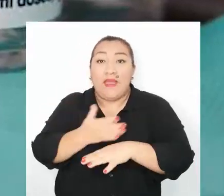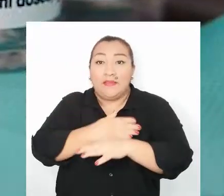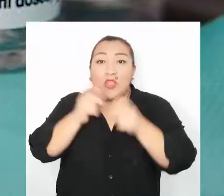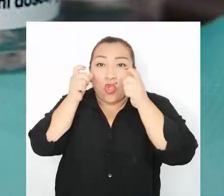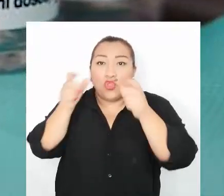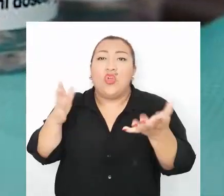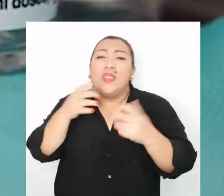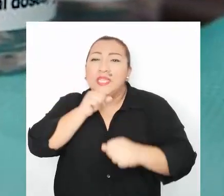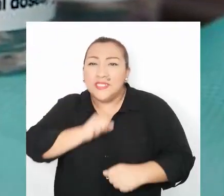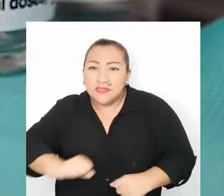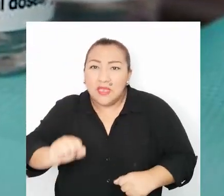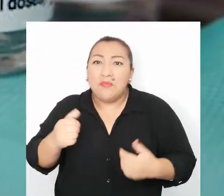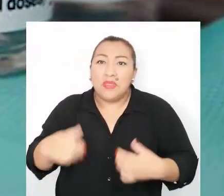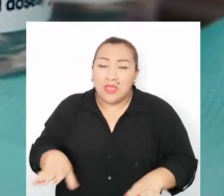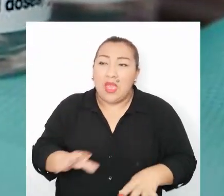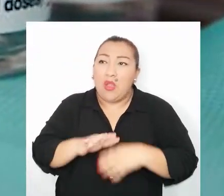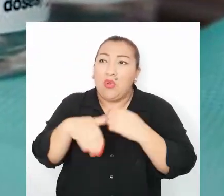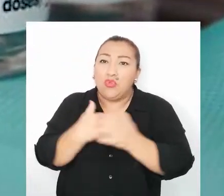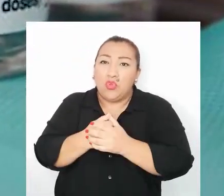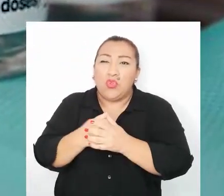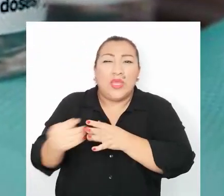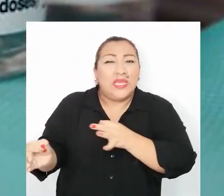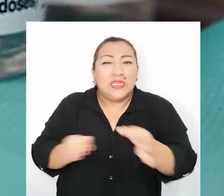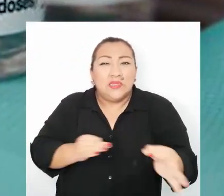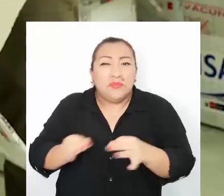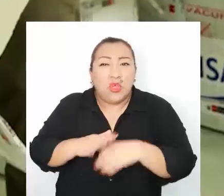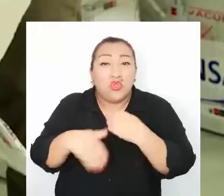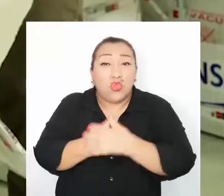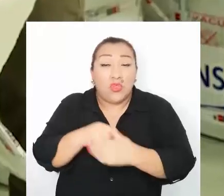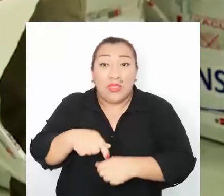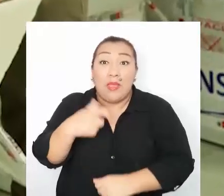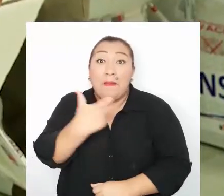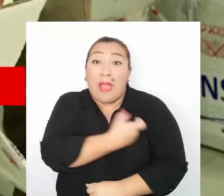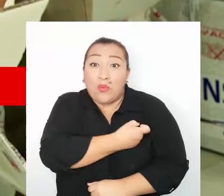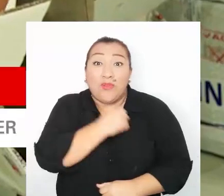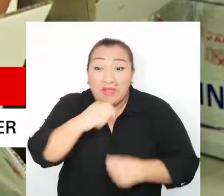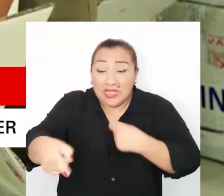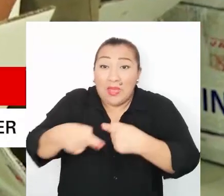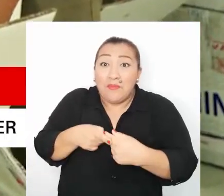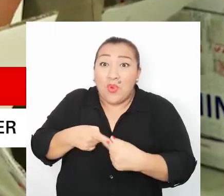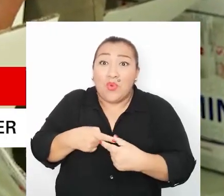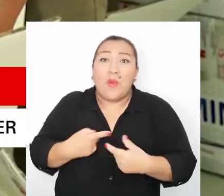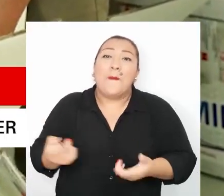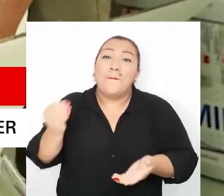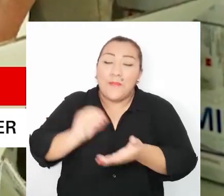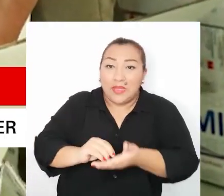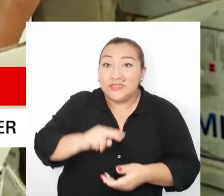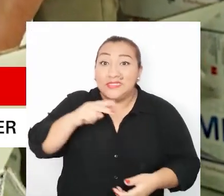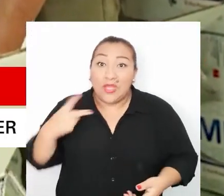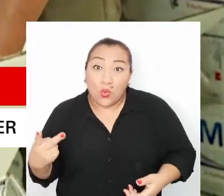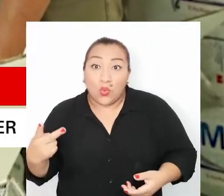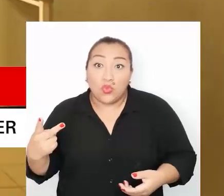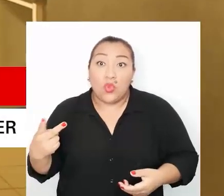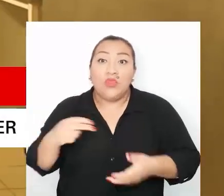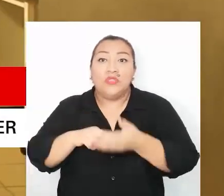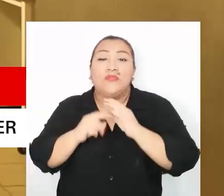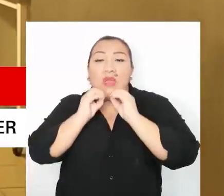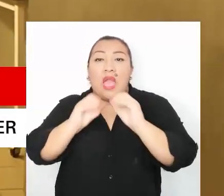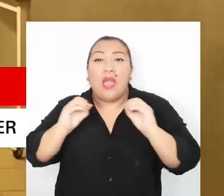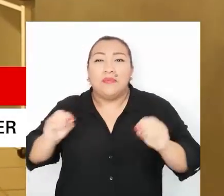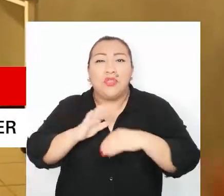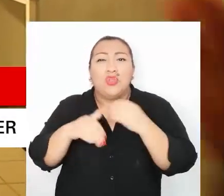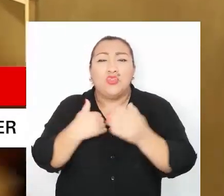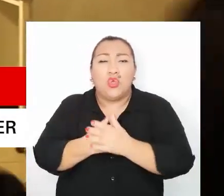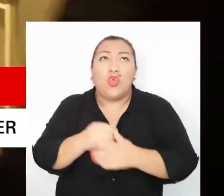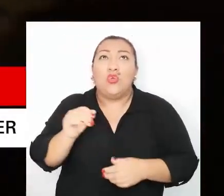hito expresando estas primeras vacunas que se iban a vencer, un segundo hito también alertando de estas otras 2 millones de vacunas